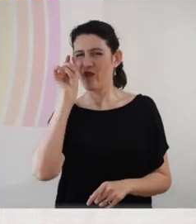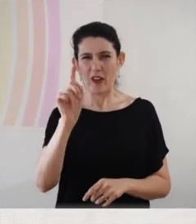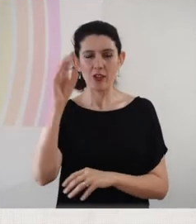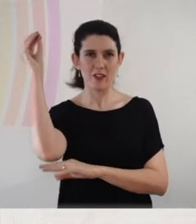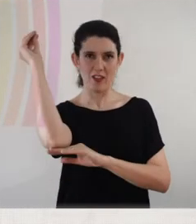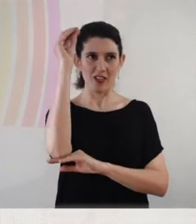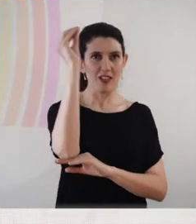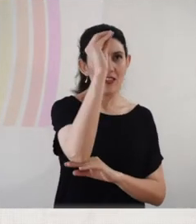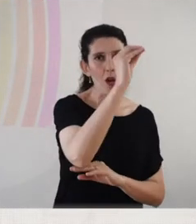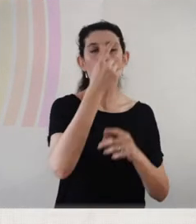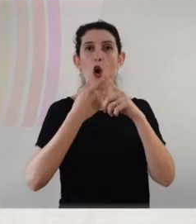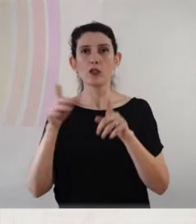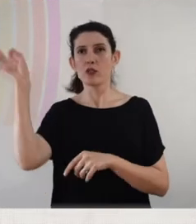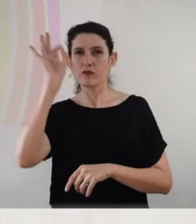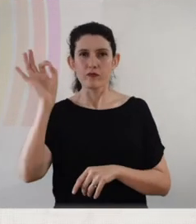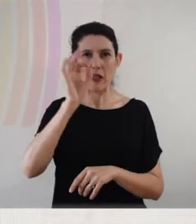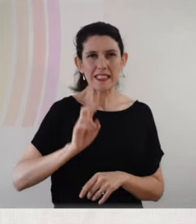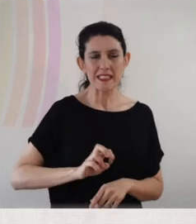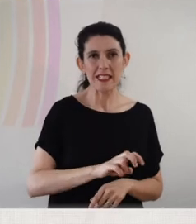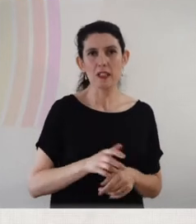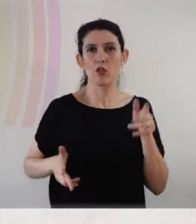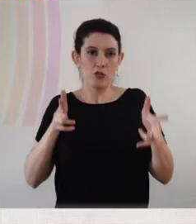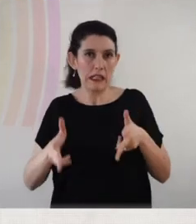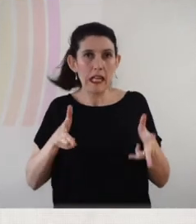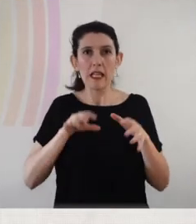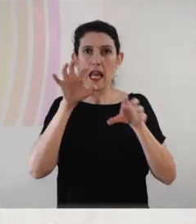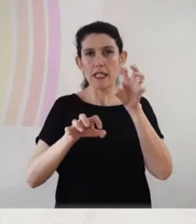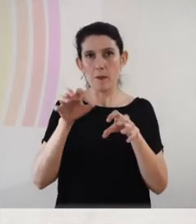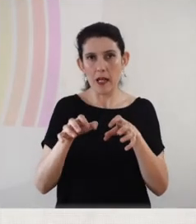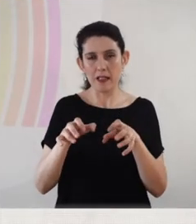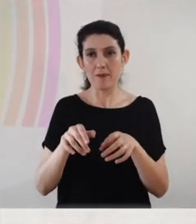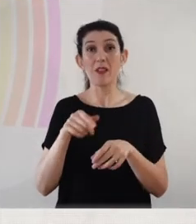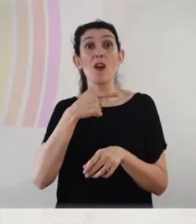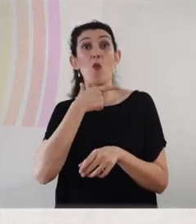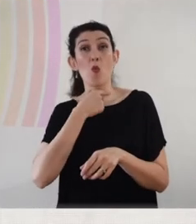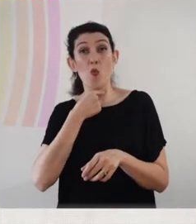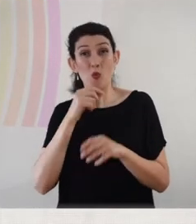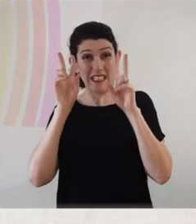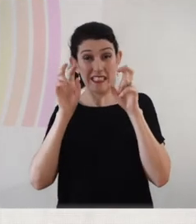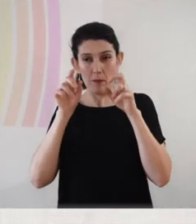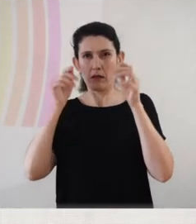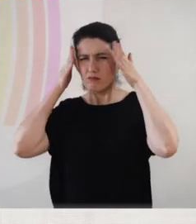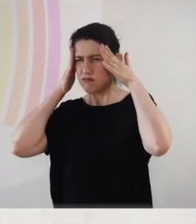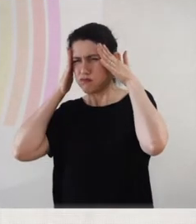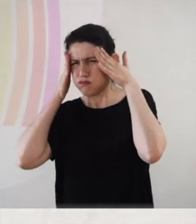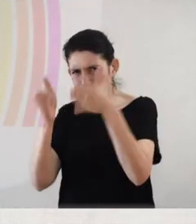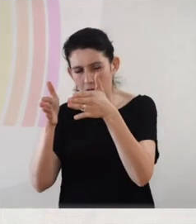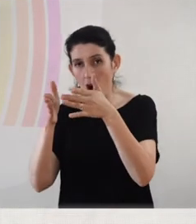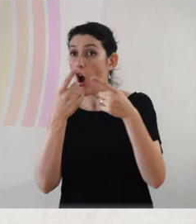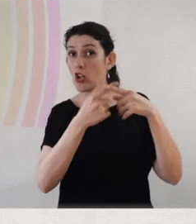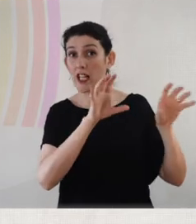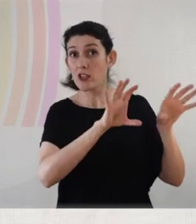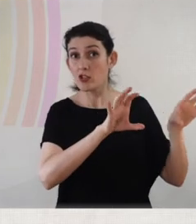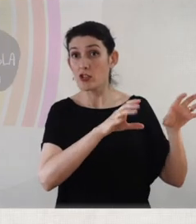trenes o los animales. Ellos se concentran mucho en el tema que les gusta y eso hace que a veces no atiendan a otras cosas importantes. A otros niños